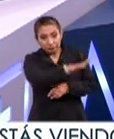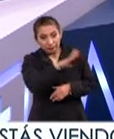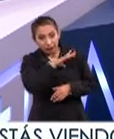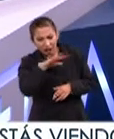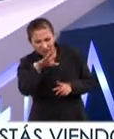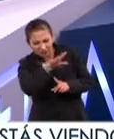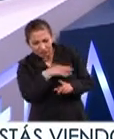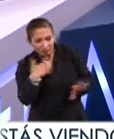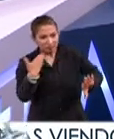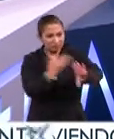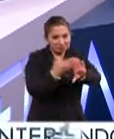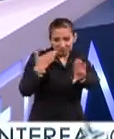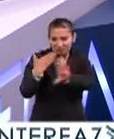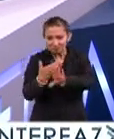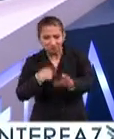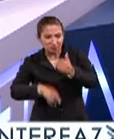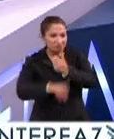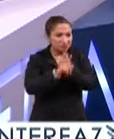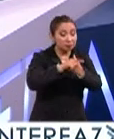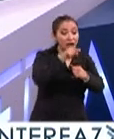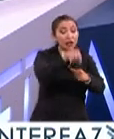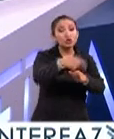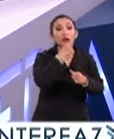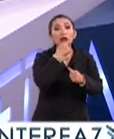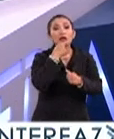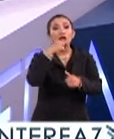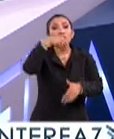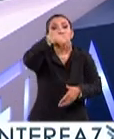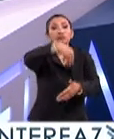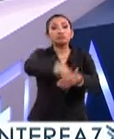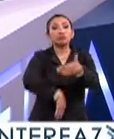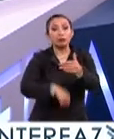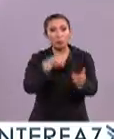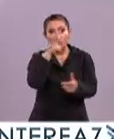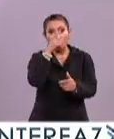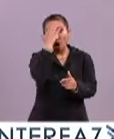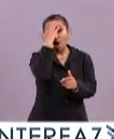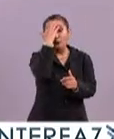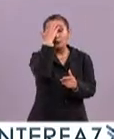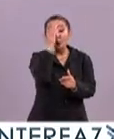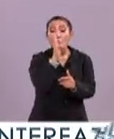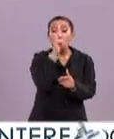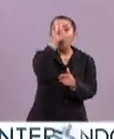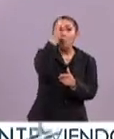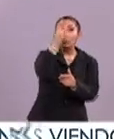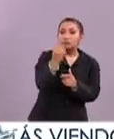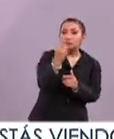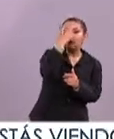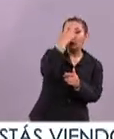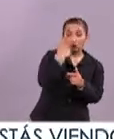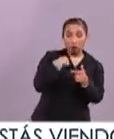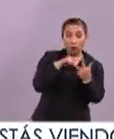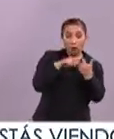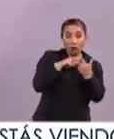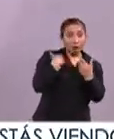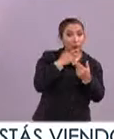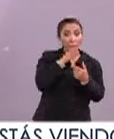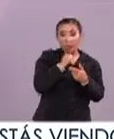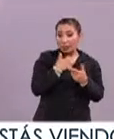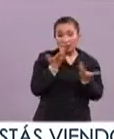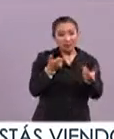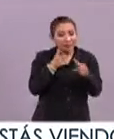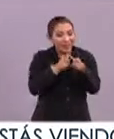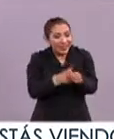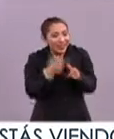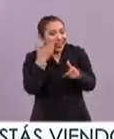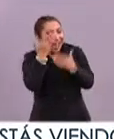hay un clima de bullying, esos talentos se van perdiendo, esas luces, porque el conocimiento es una luz, que cuando tú no puedes